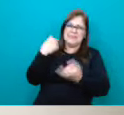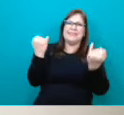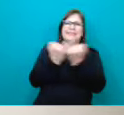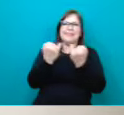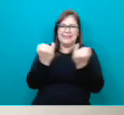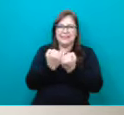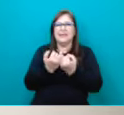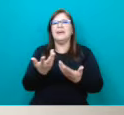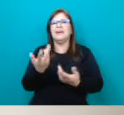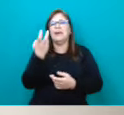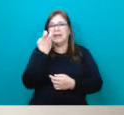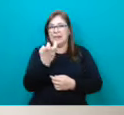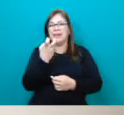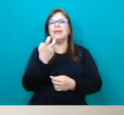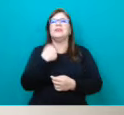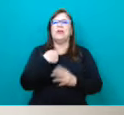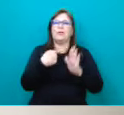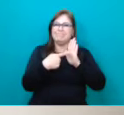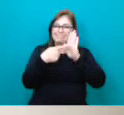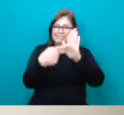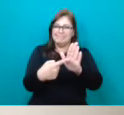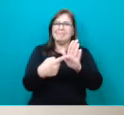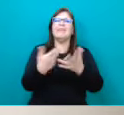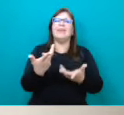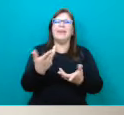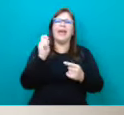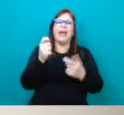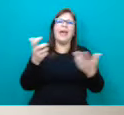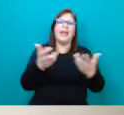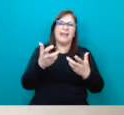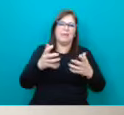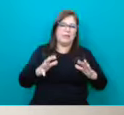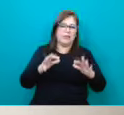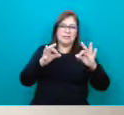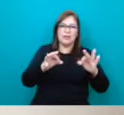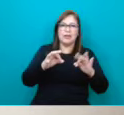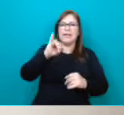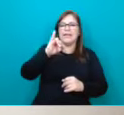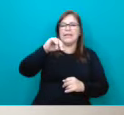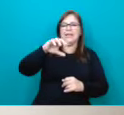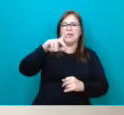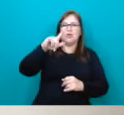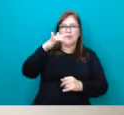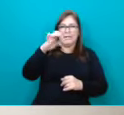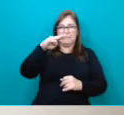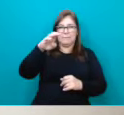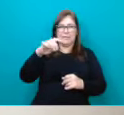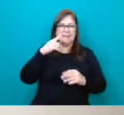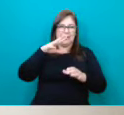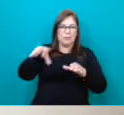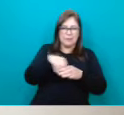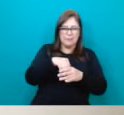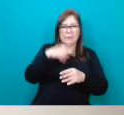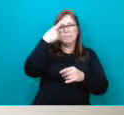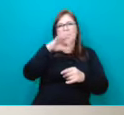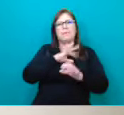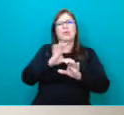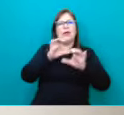a nosotros mismos. Es por ello que te presento lo que hace Fundación Incluyeme para la integración